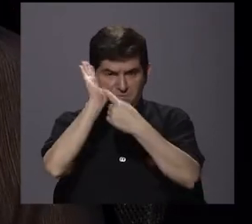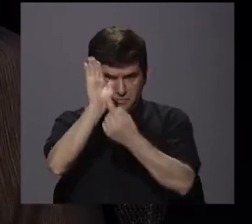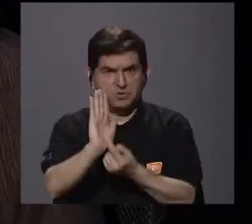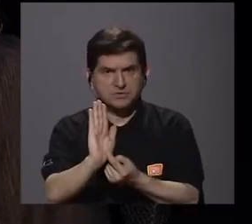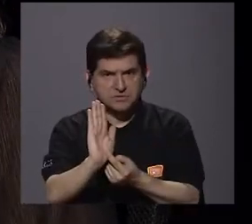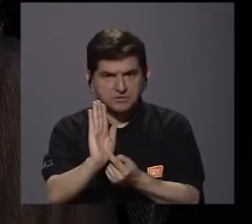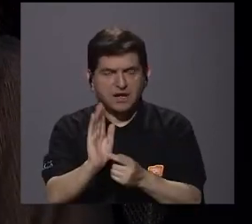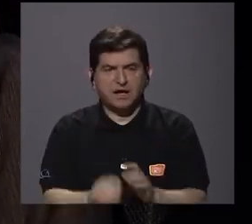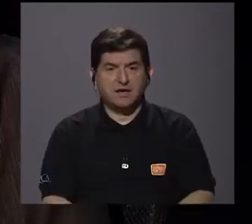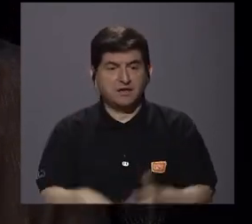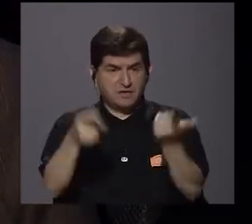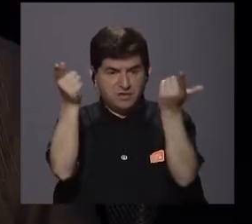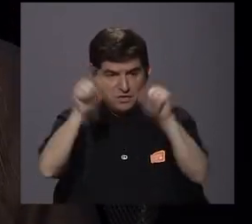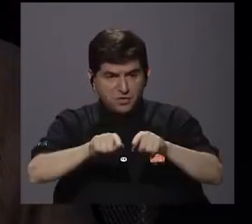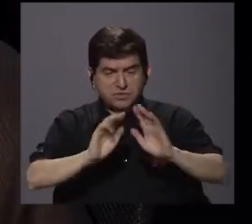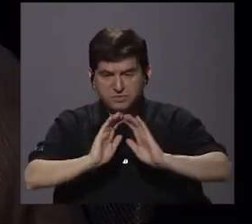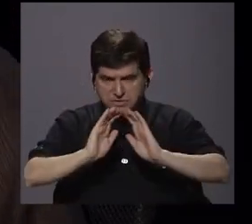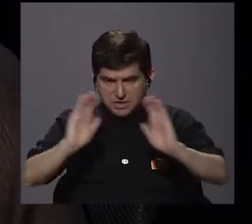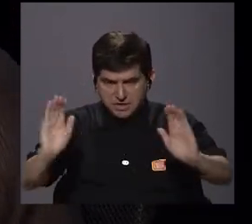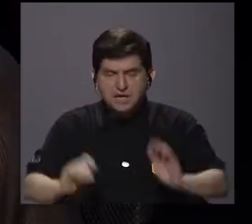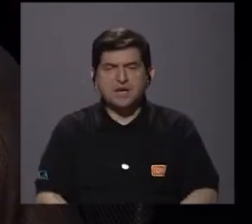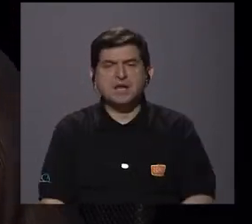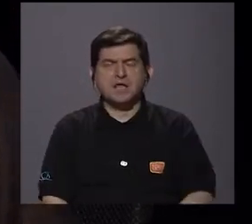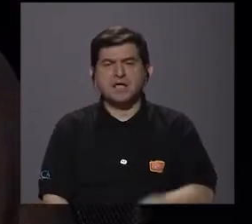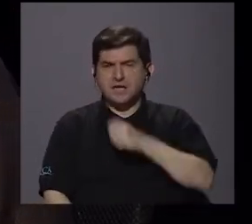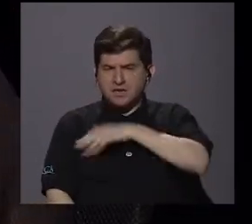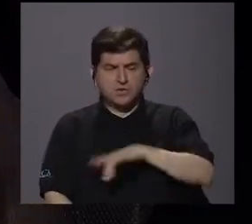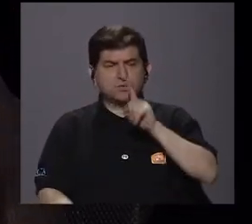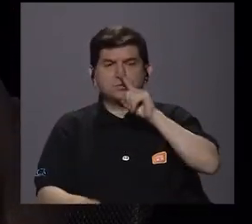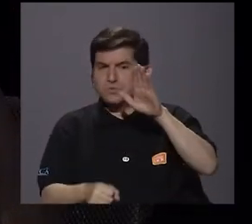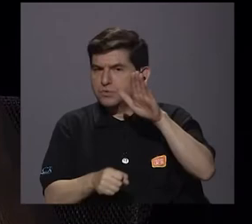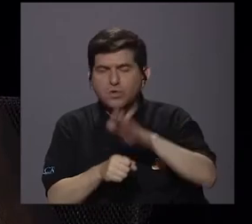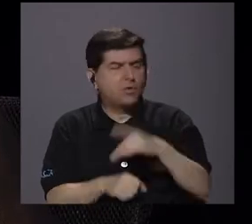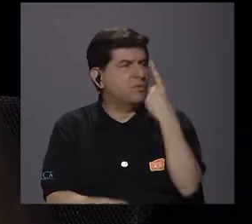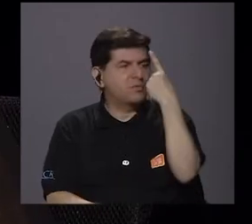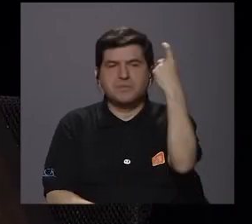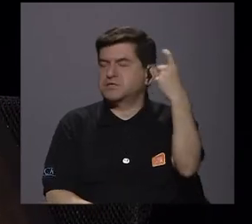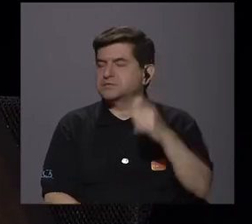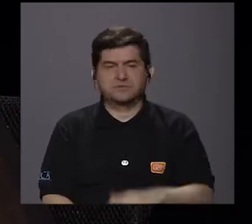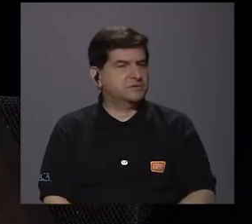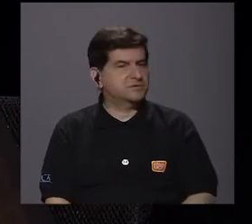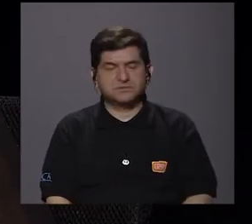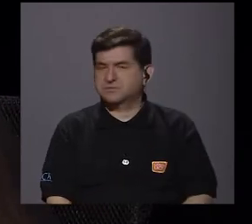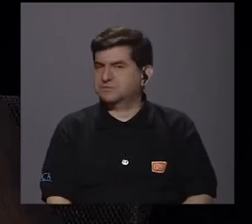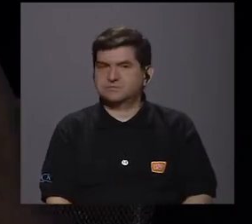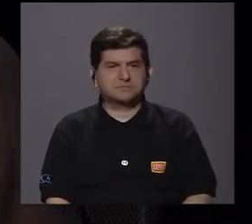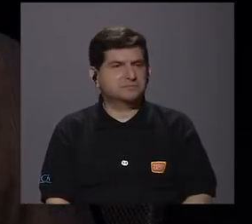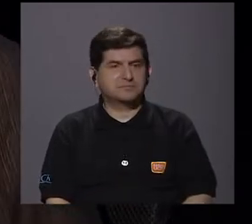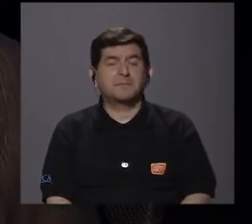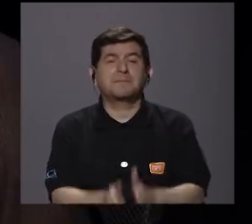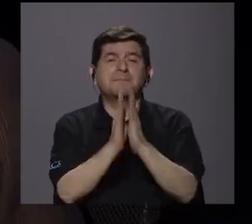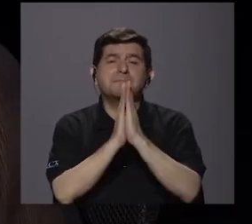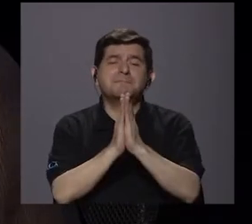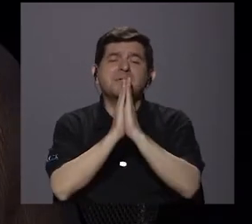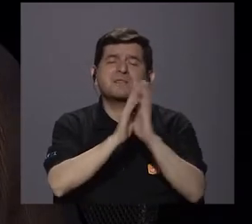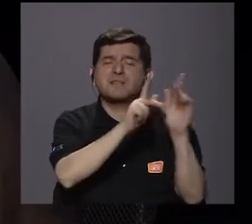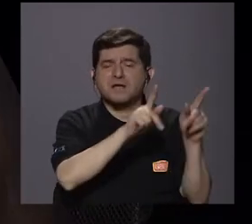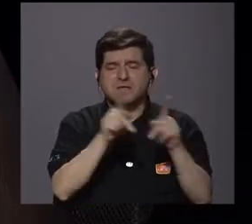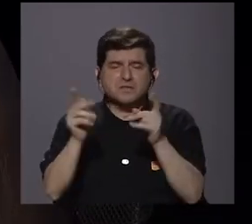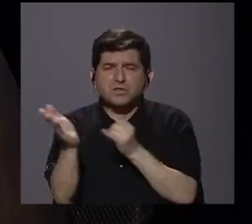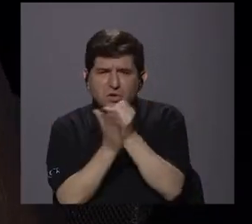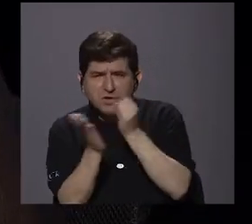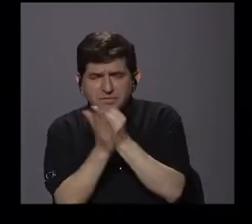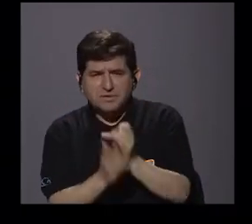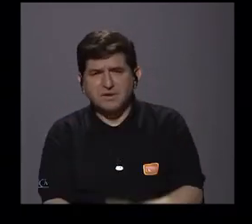mostrando lo que pasa en los niños en Palestina, no pueden cumplir sus sueños muchas veces, pidiéndole a la gente